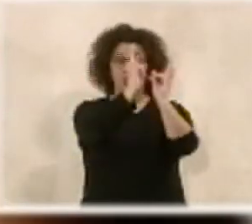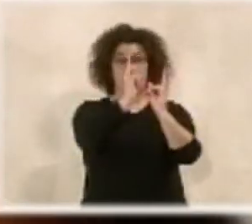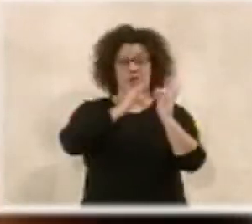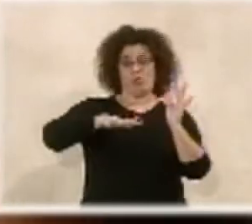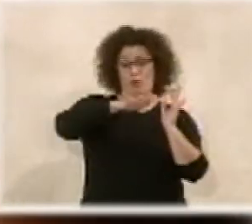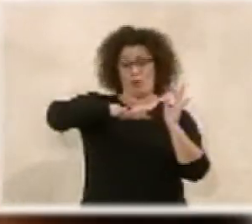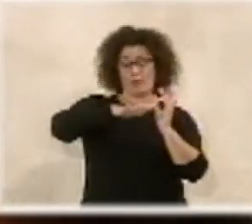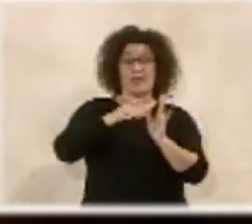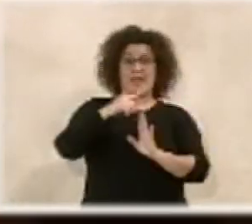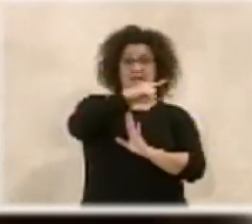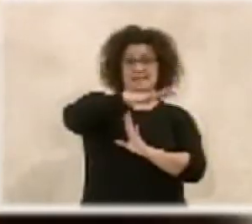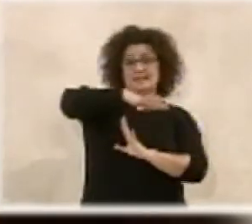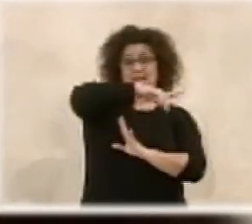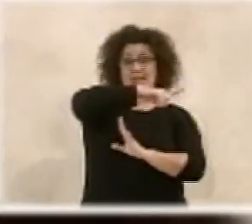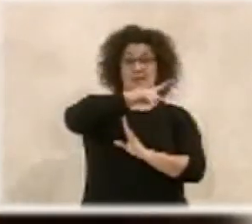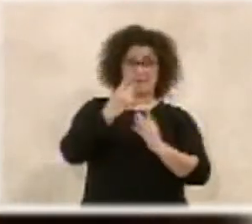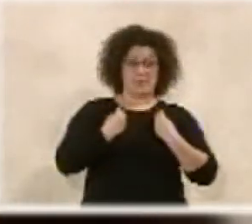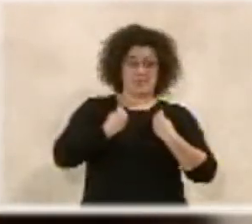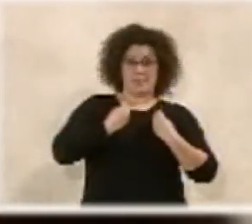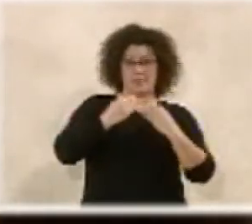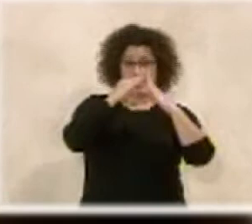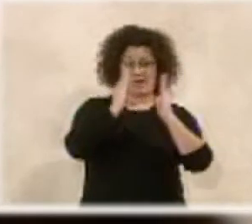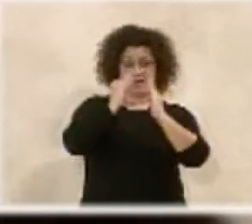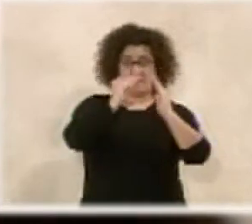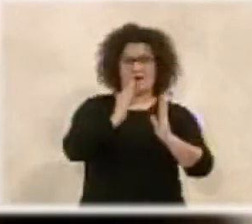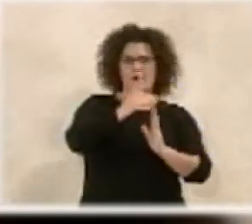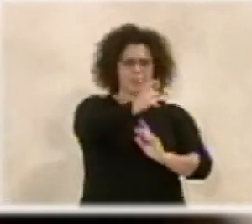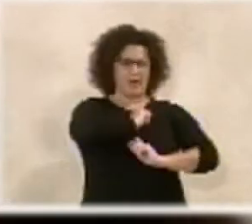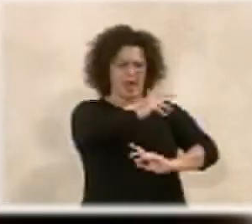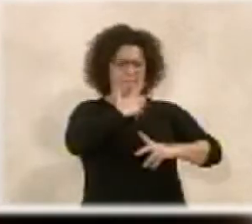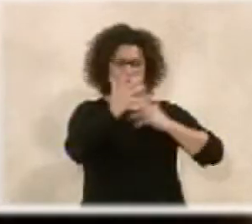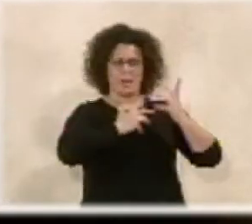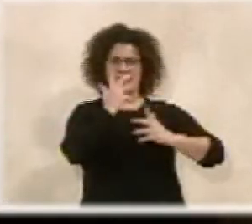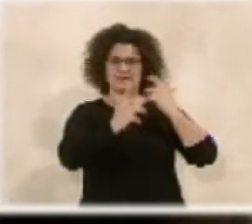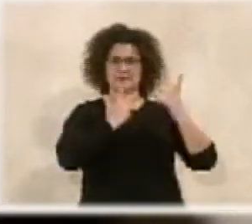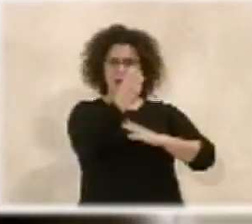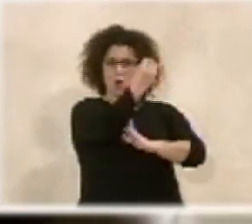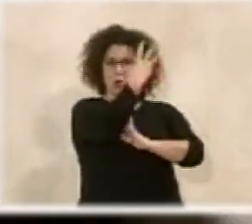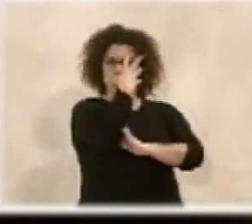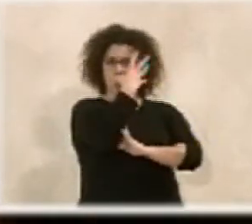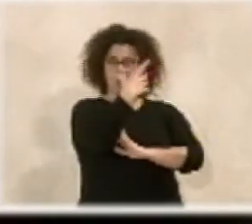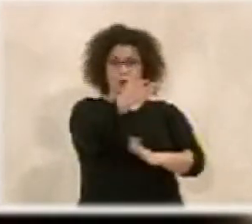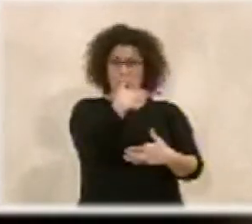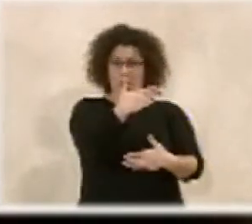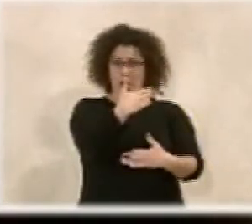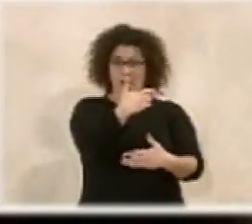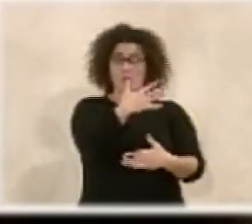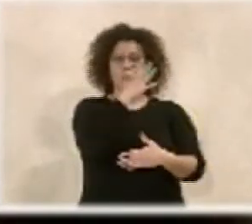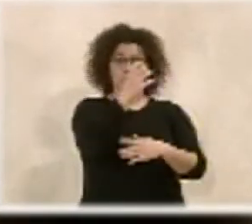parte orientada al este de su vivienda y que le están ocasionando y produciendo molestias, como es la falta de luminosidad en el interior de su